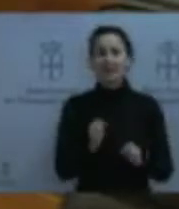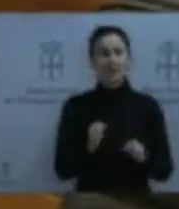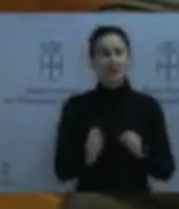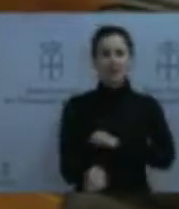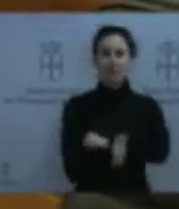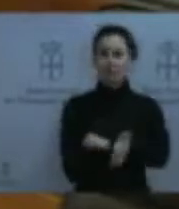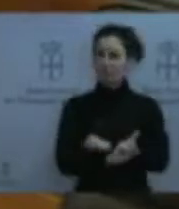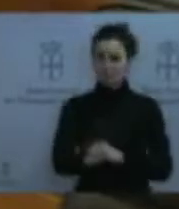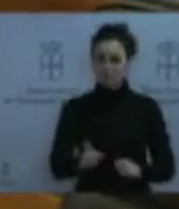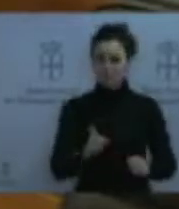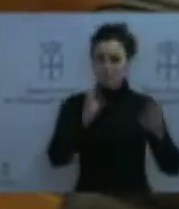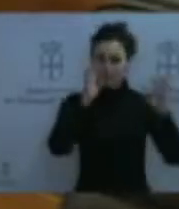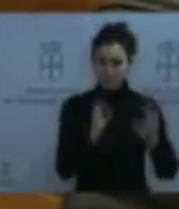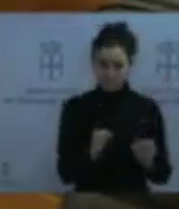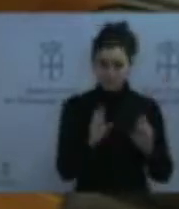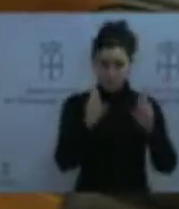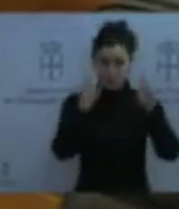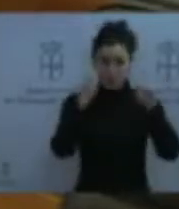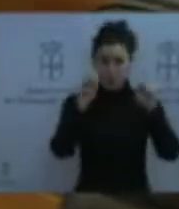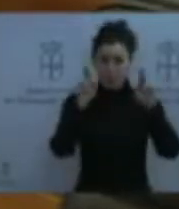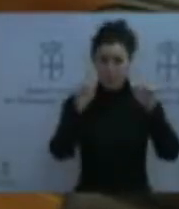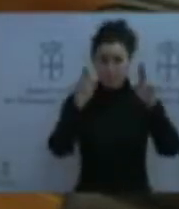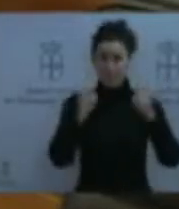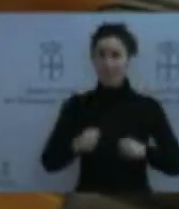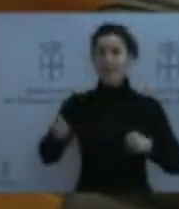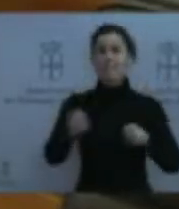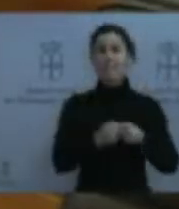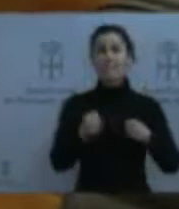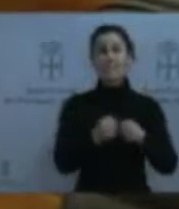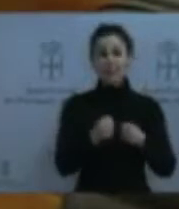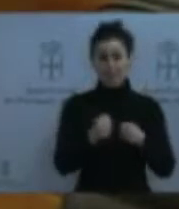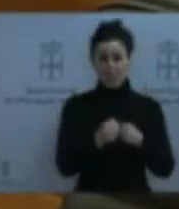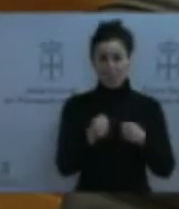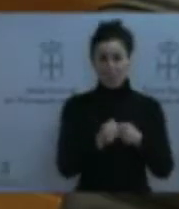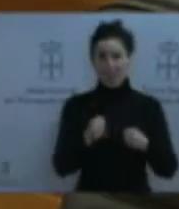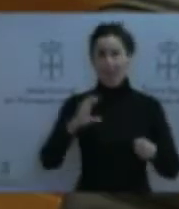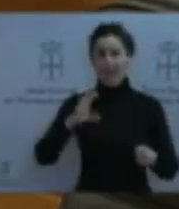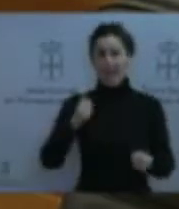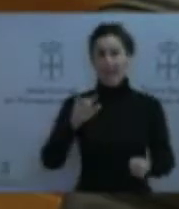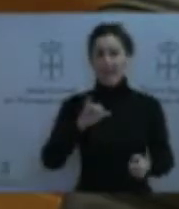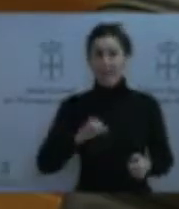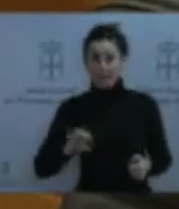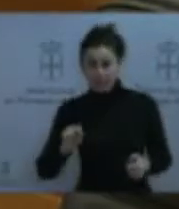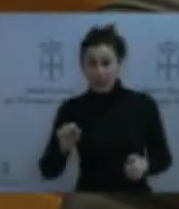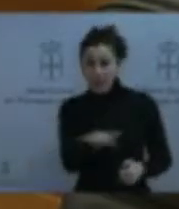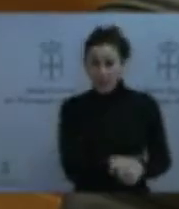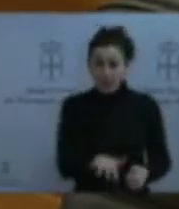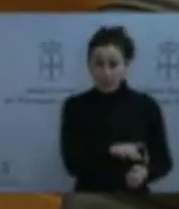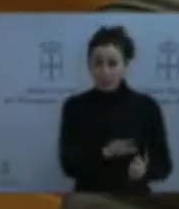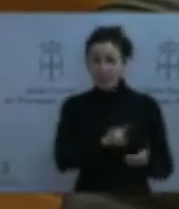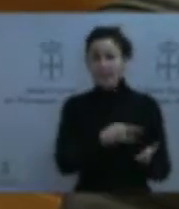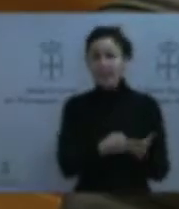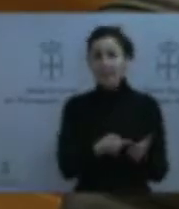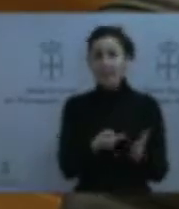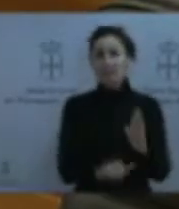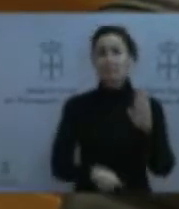comillas, piedra caliza de la zona que se menciona en los proyectos? En las fichas técnicas. Pues entonces no me hable de sorna, diga, es